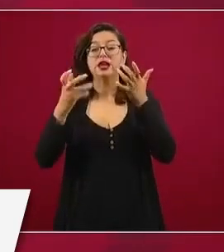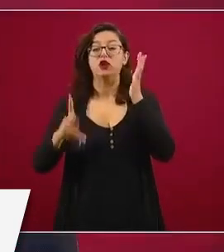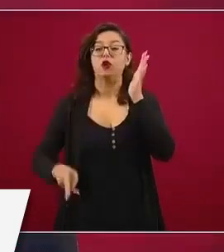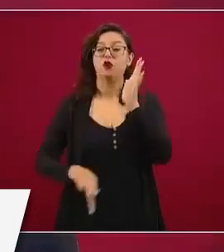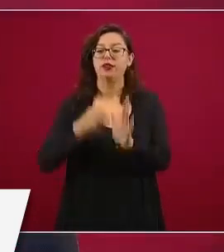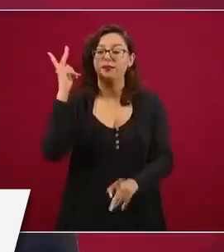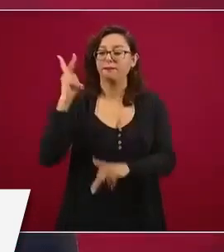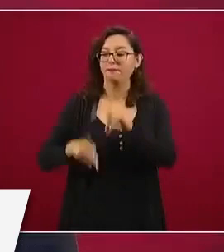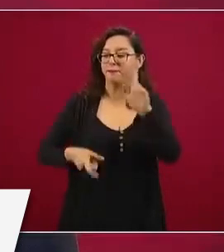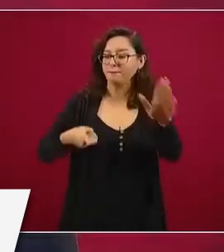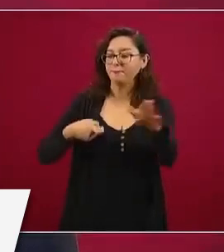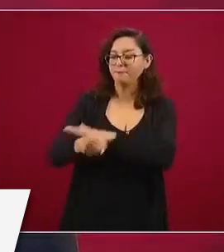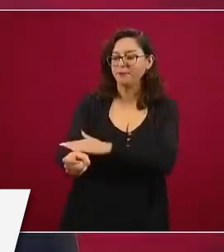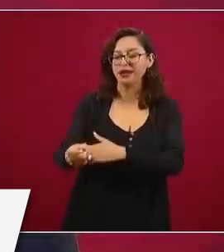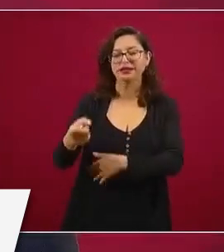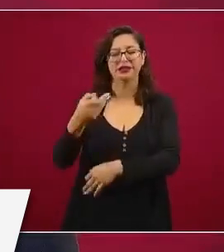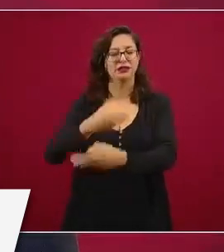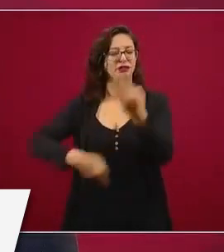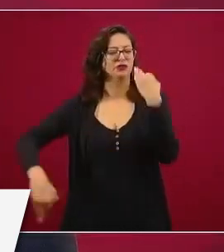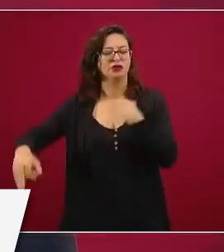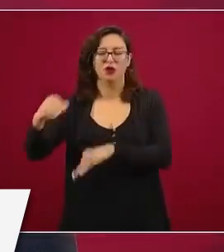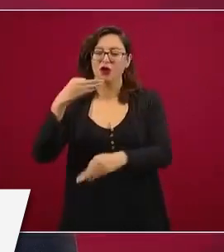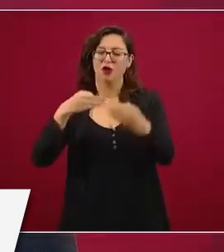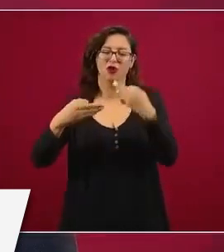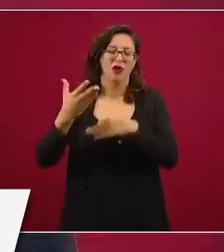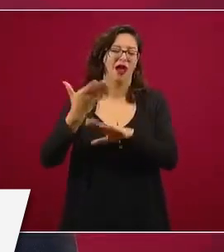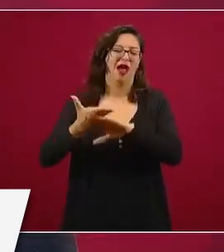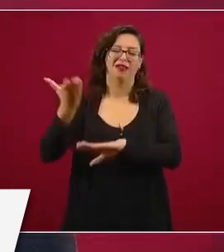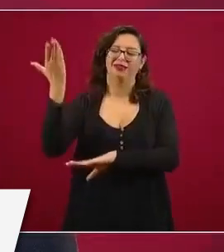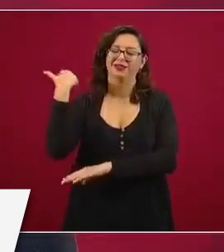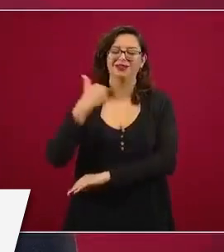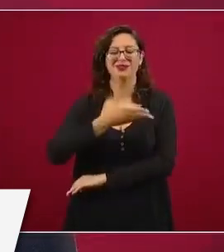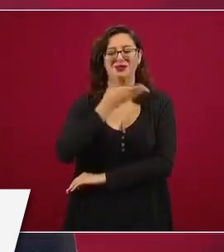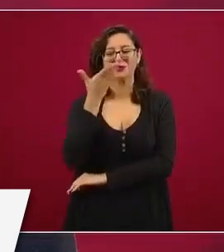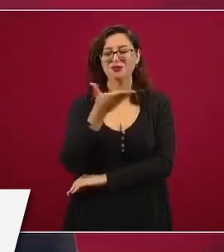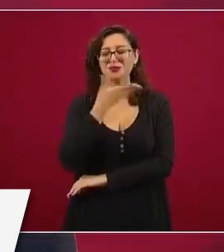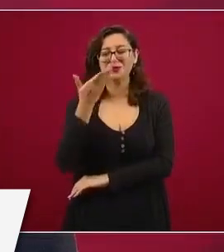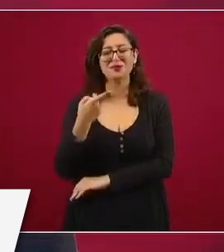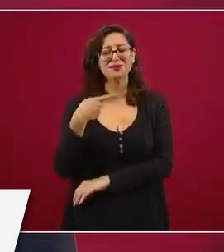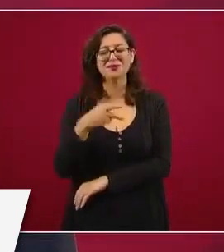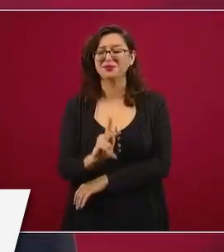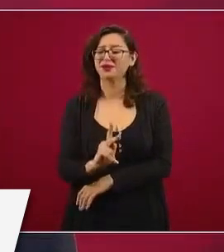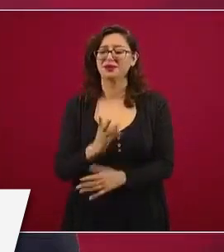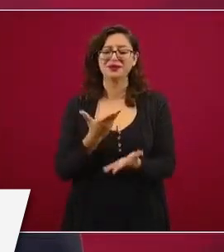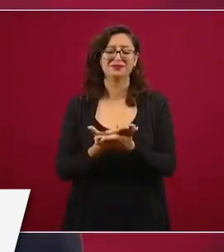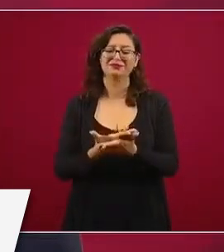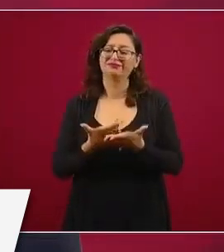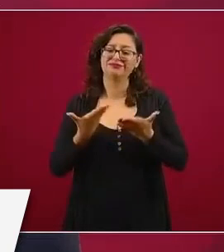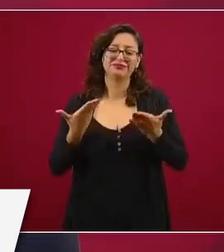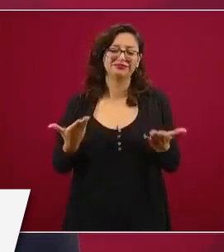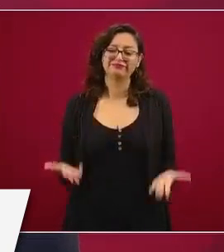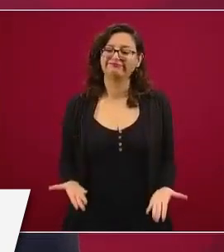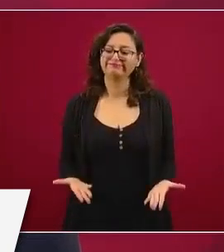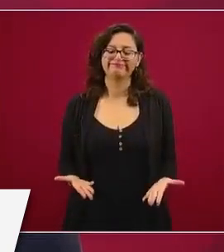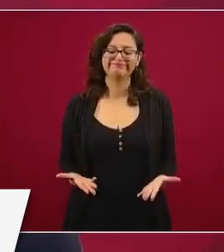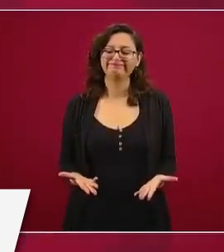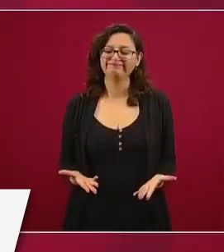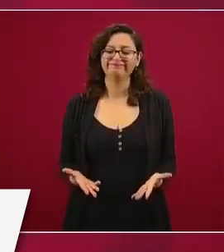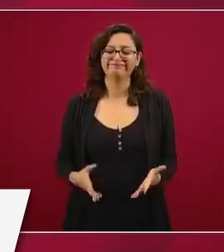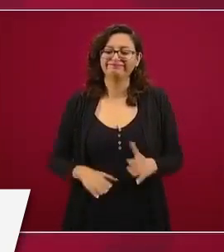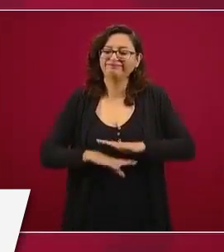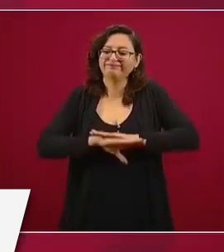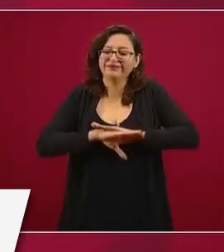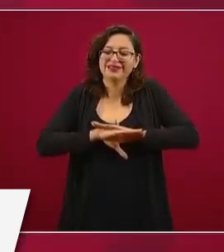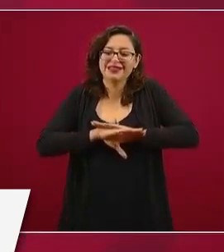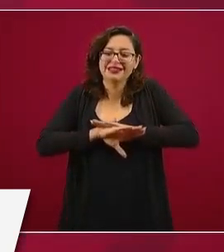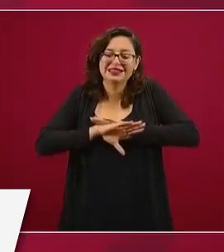y los sobornos y todo lo que había. Pero ya no se va a